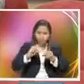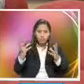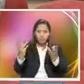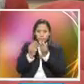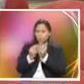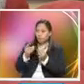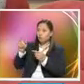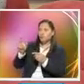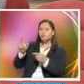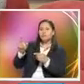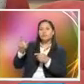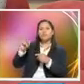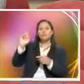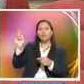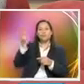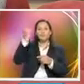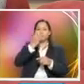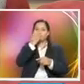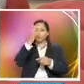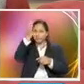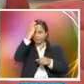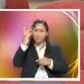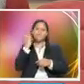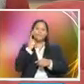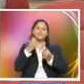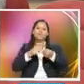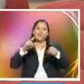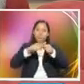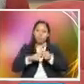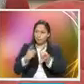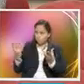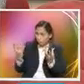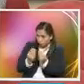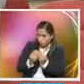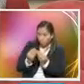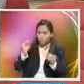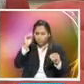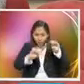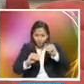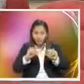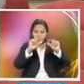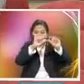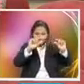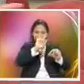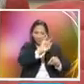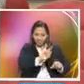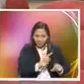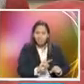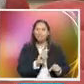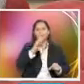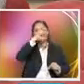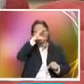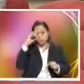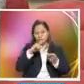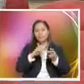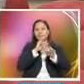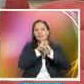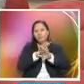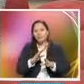con la Facultad de Ciencias Políticas y Sociales de la UNAM, y la verdad es que ahí van a encontrar toda la información